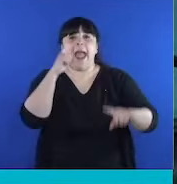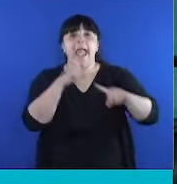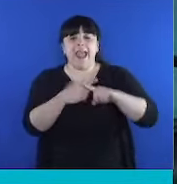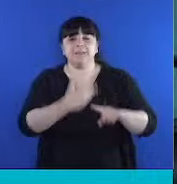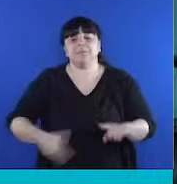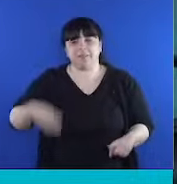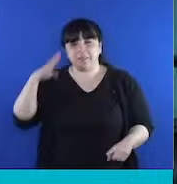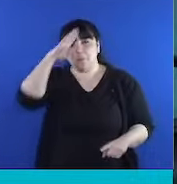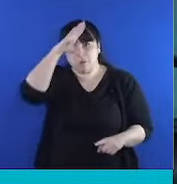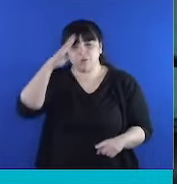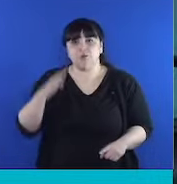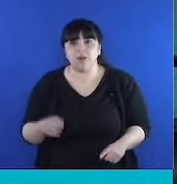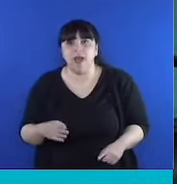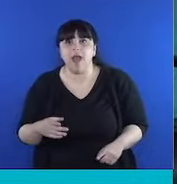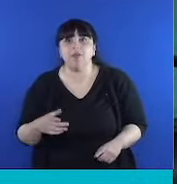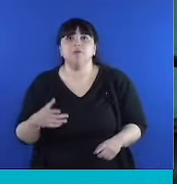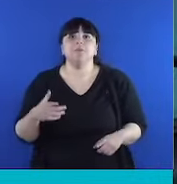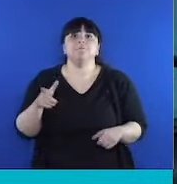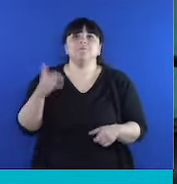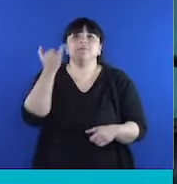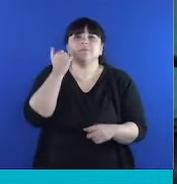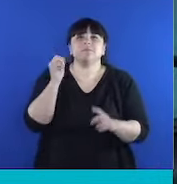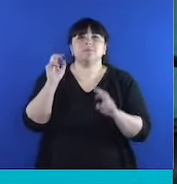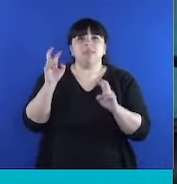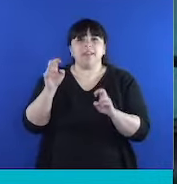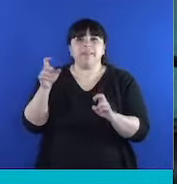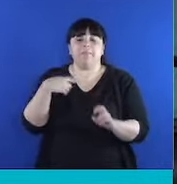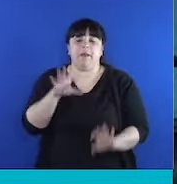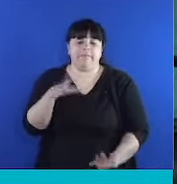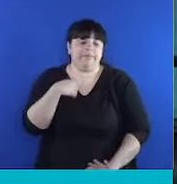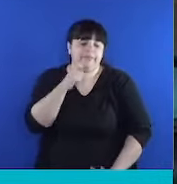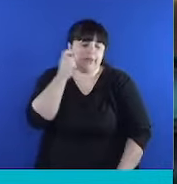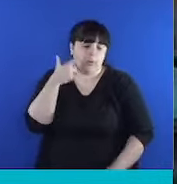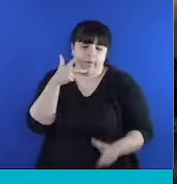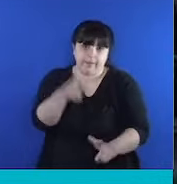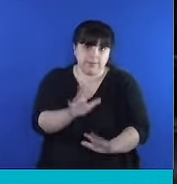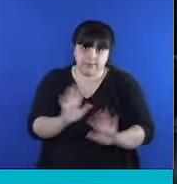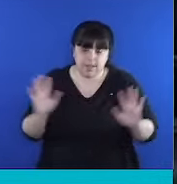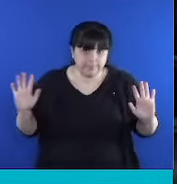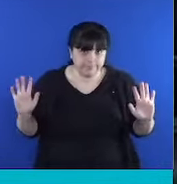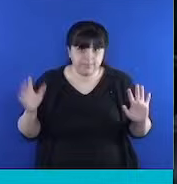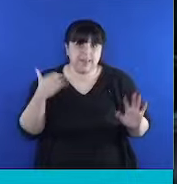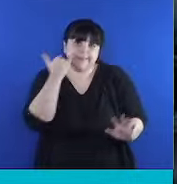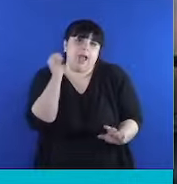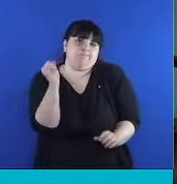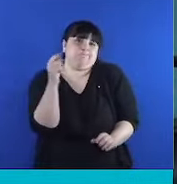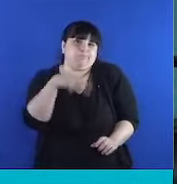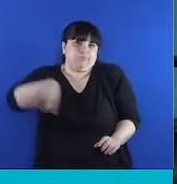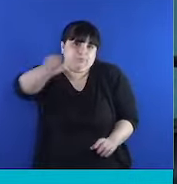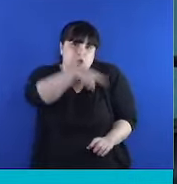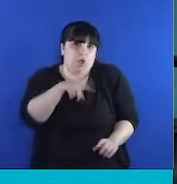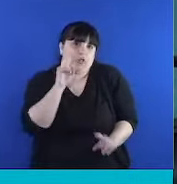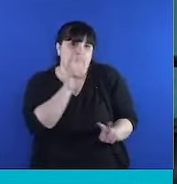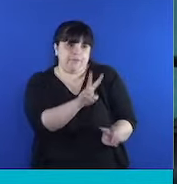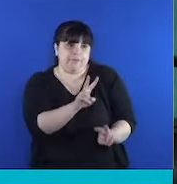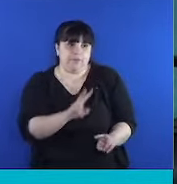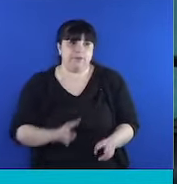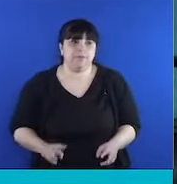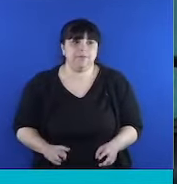que aludían a determinadas cuestiones que da vergüenza comentar. Creo que las vimos todos, no hace falta que las mencionemos. La verdad